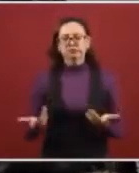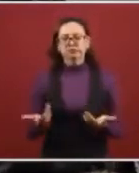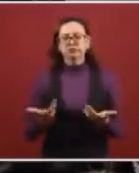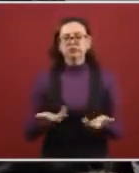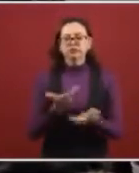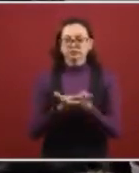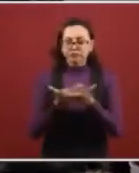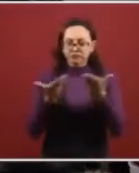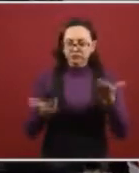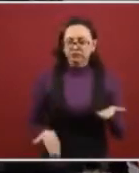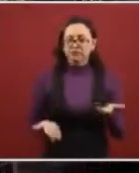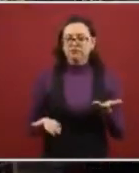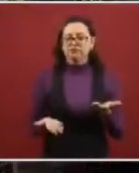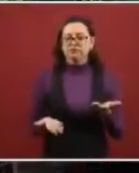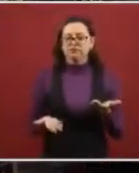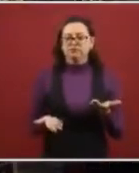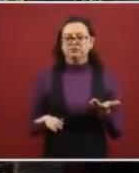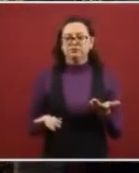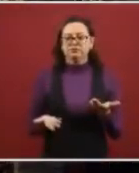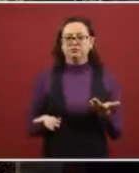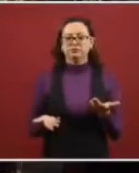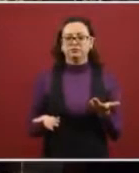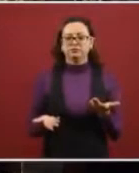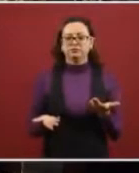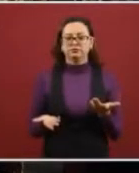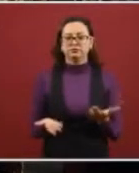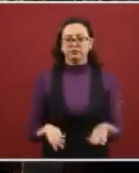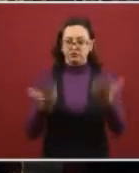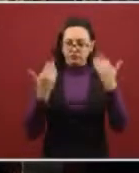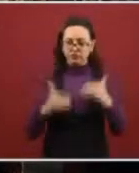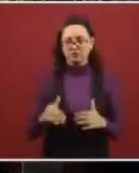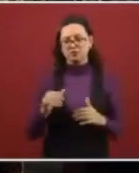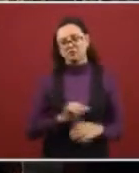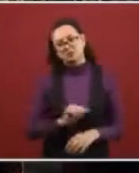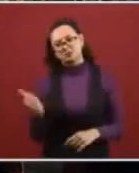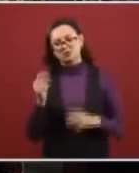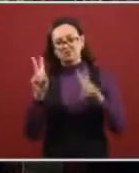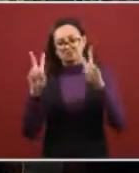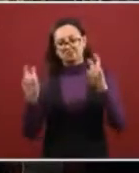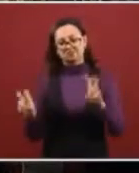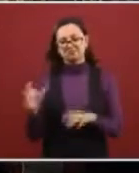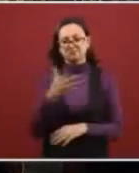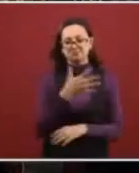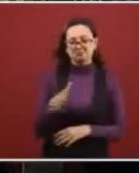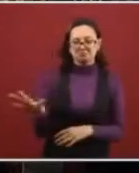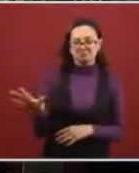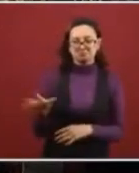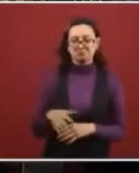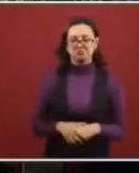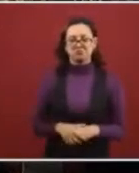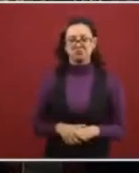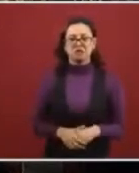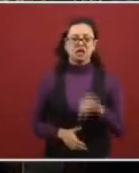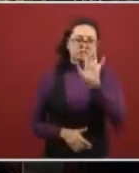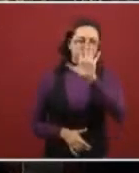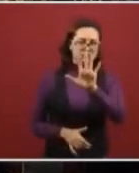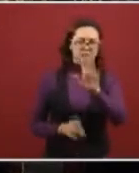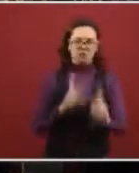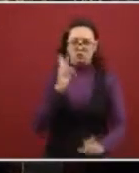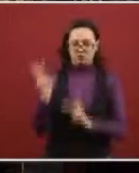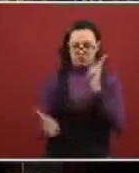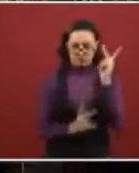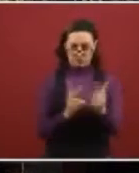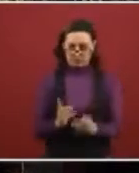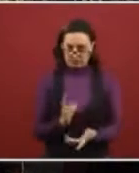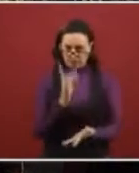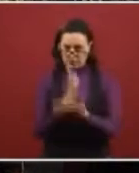parece, vamos a lo general. So we're going to the general now. Contestamos cinco preguntas. And we're going to ask